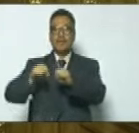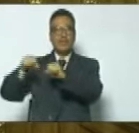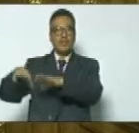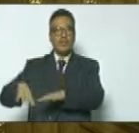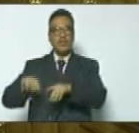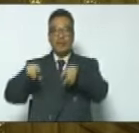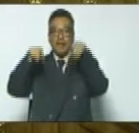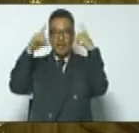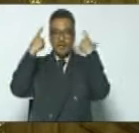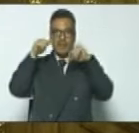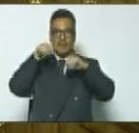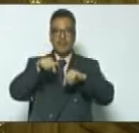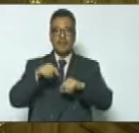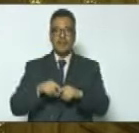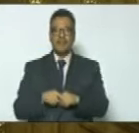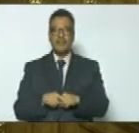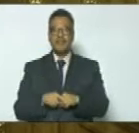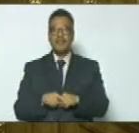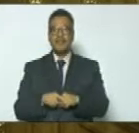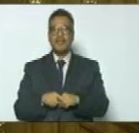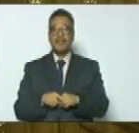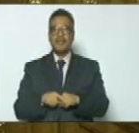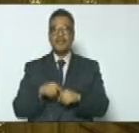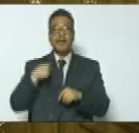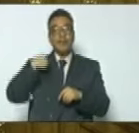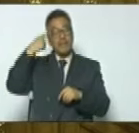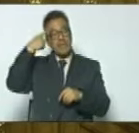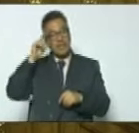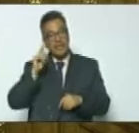Y los Tiburones de La Guaira, lo que pasa es que